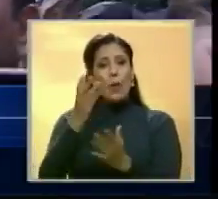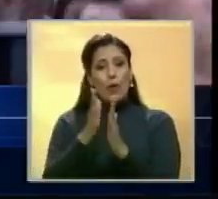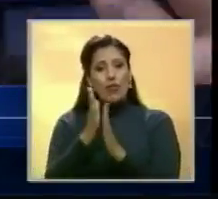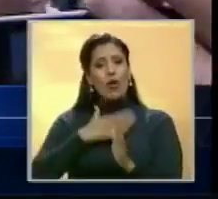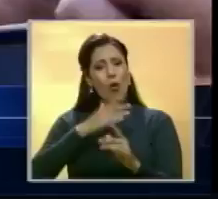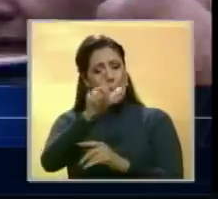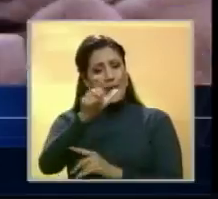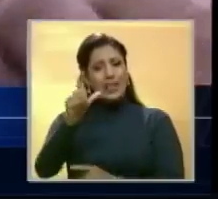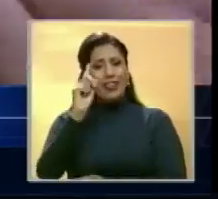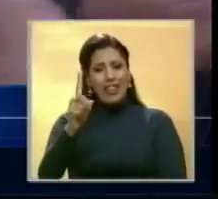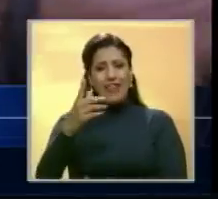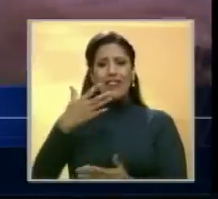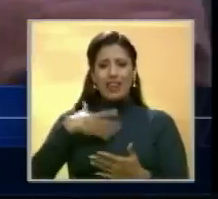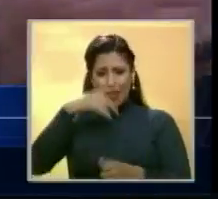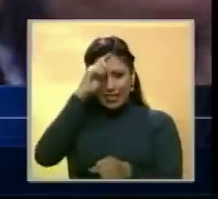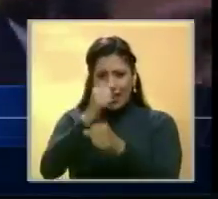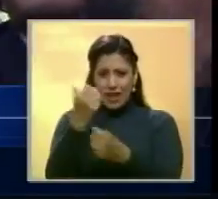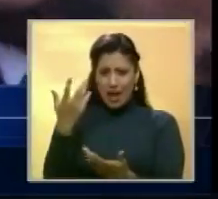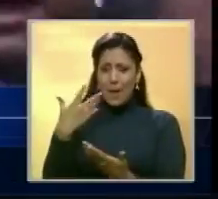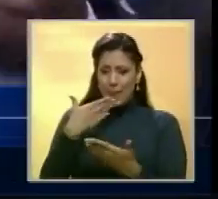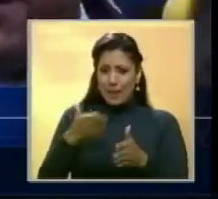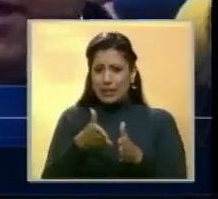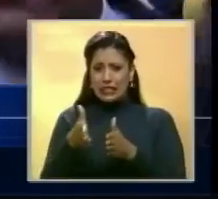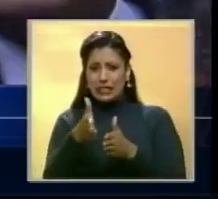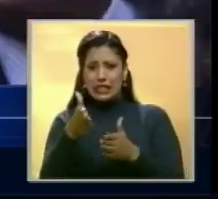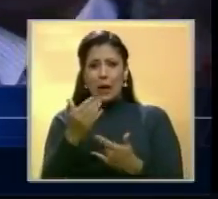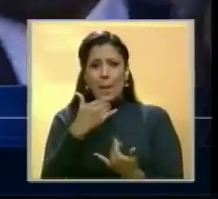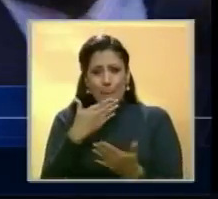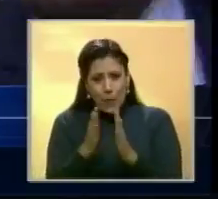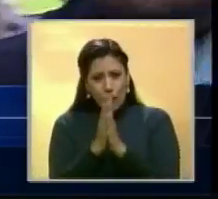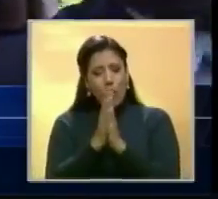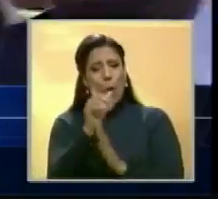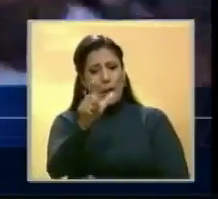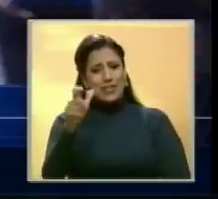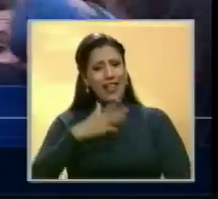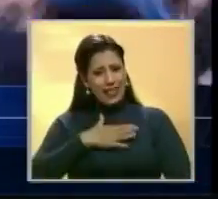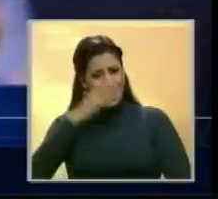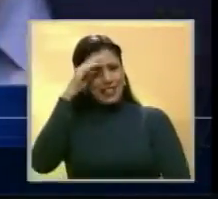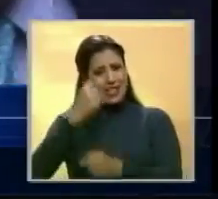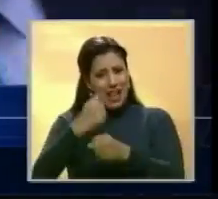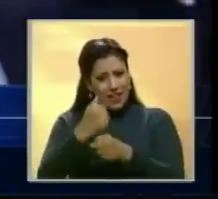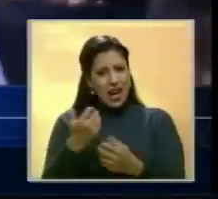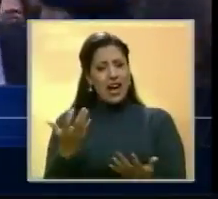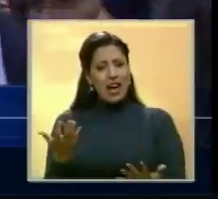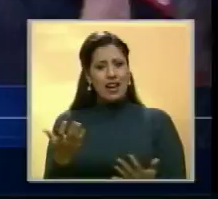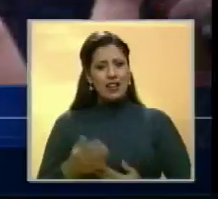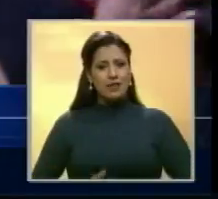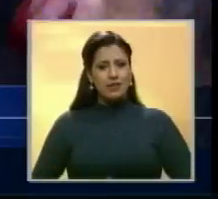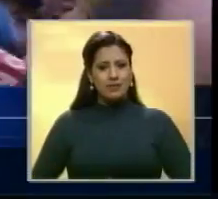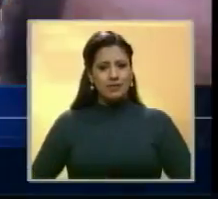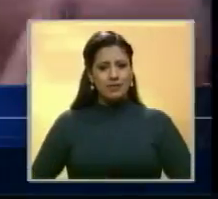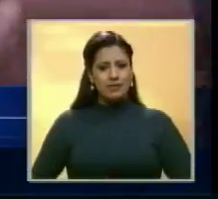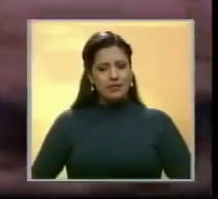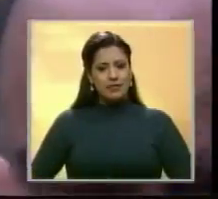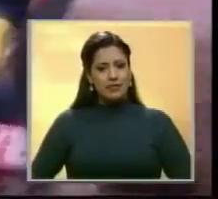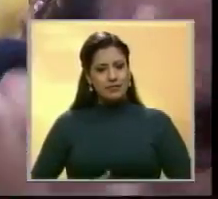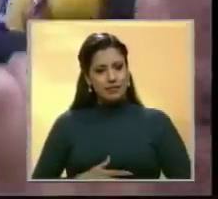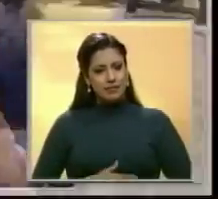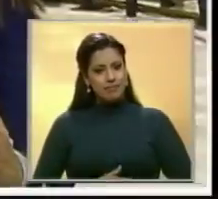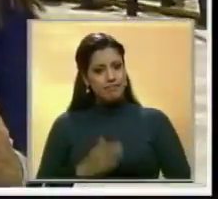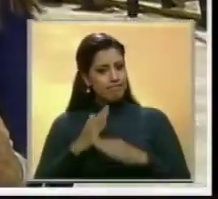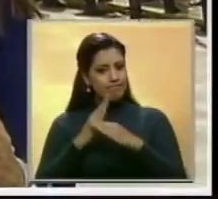pido que nos dejen trabajar, por favor. Les pido que, por favor, nos dejen trabajar.